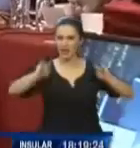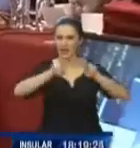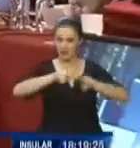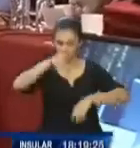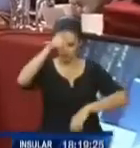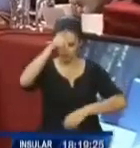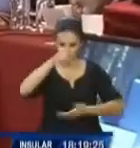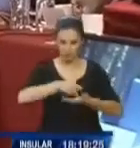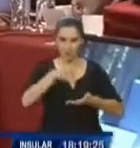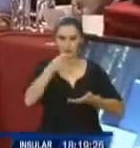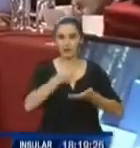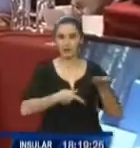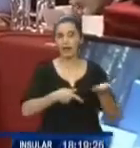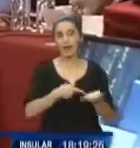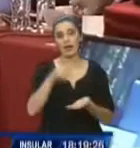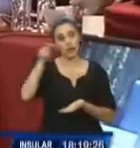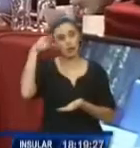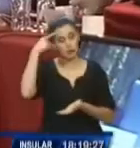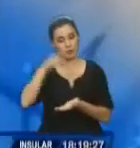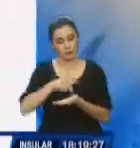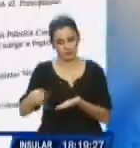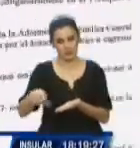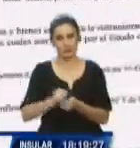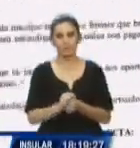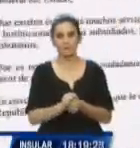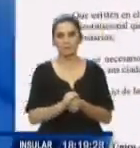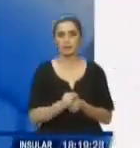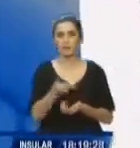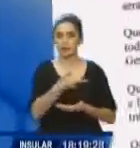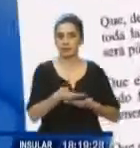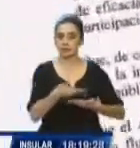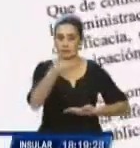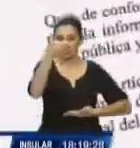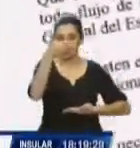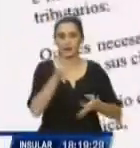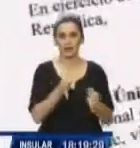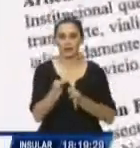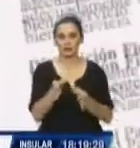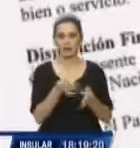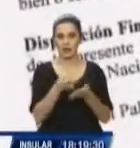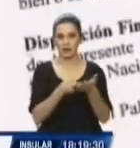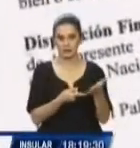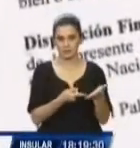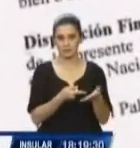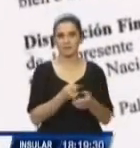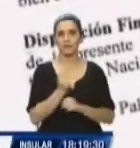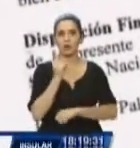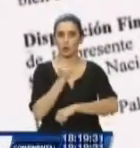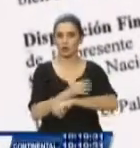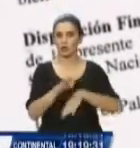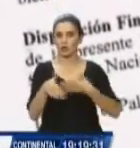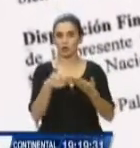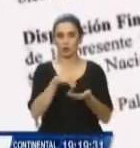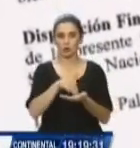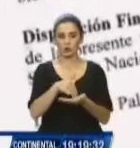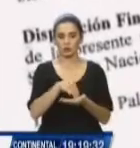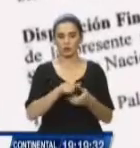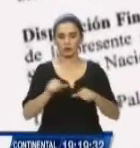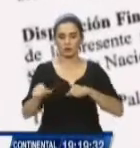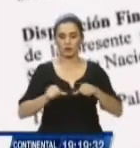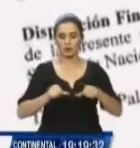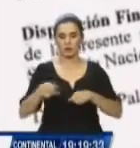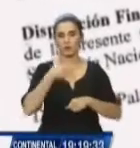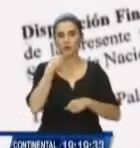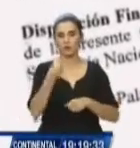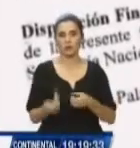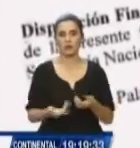que el Estado desembolsa en subvenciones. El mencionado documento explica que se dispone a todos los miembros de la Administración